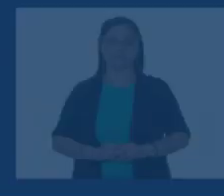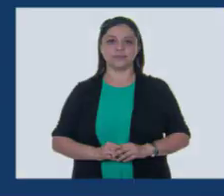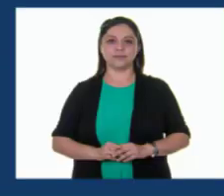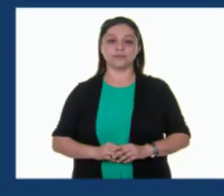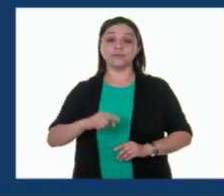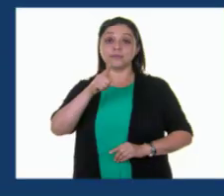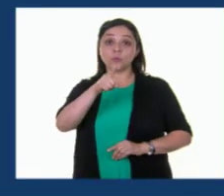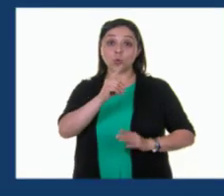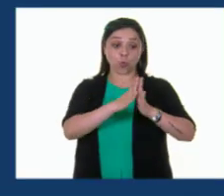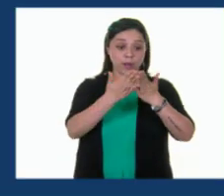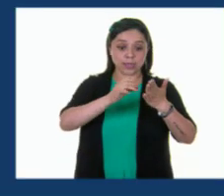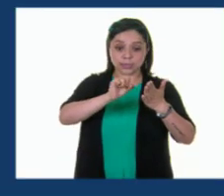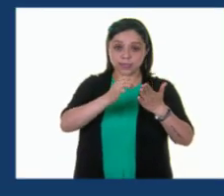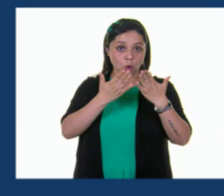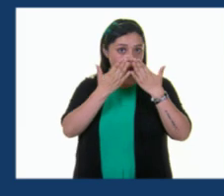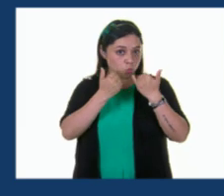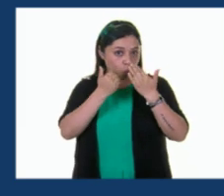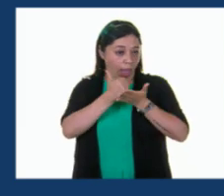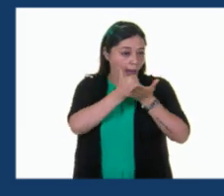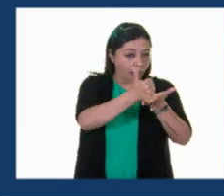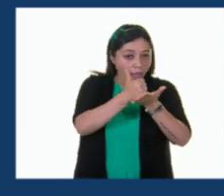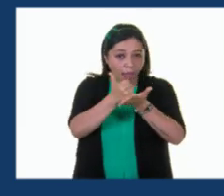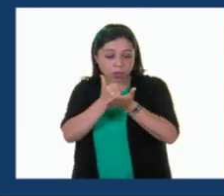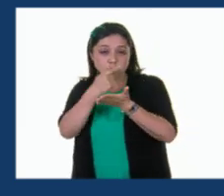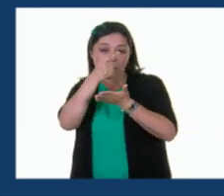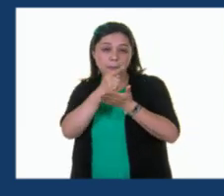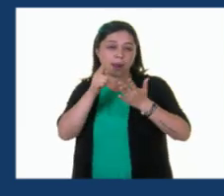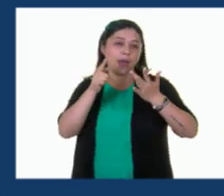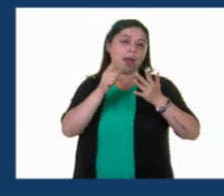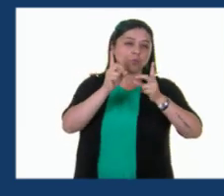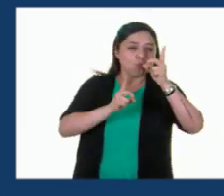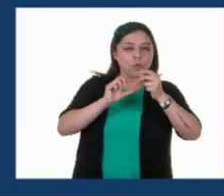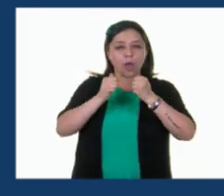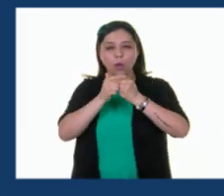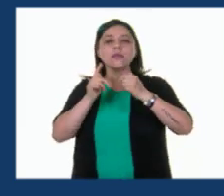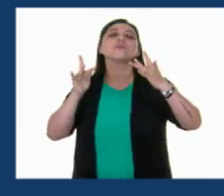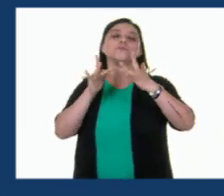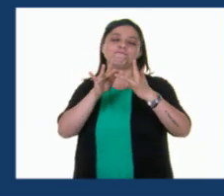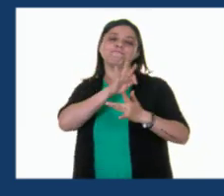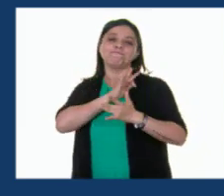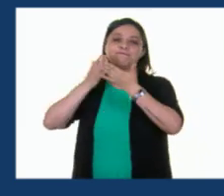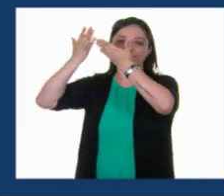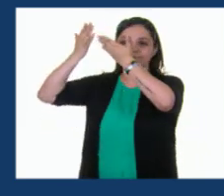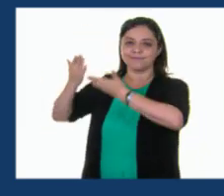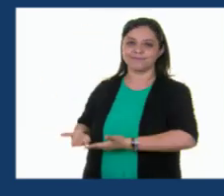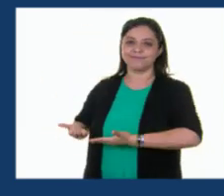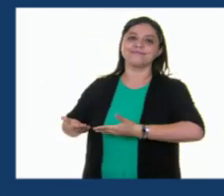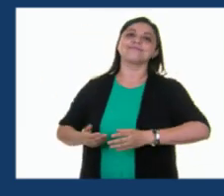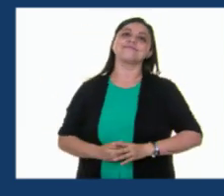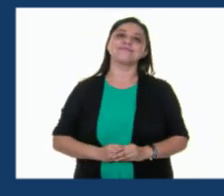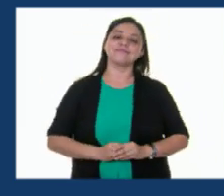Si no tienes el libro de texto o necesitas ayuda para responder las preguntas, contáctanos.